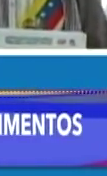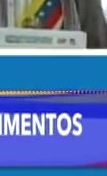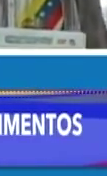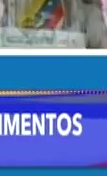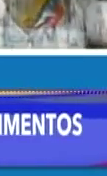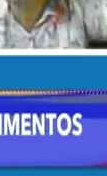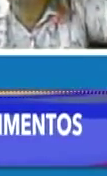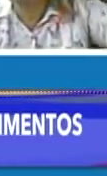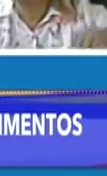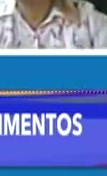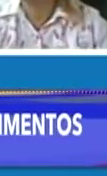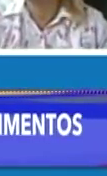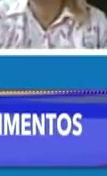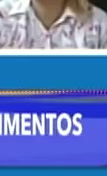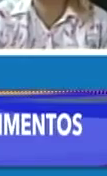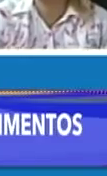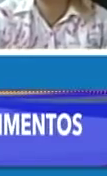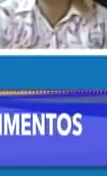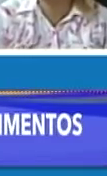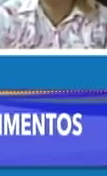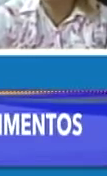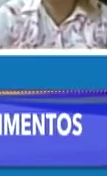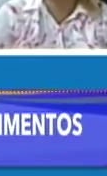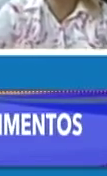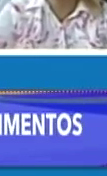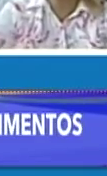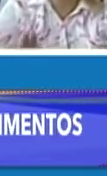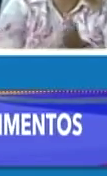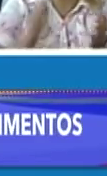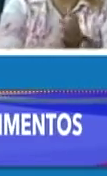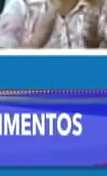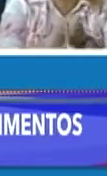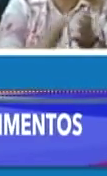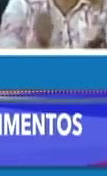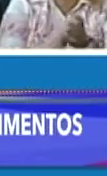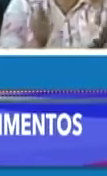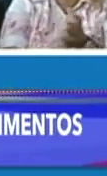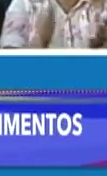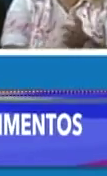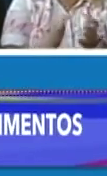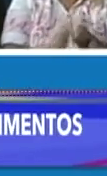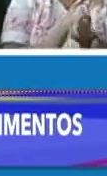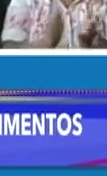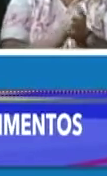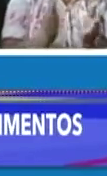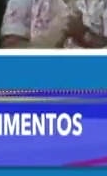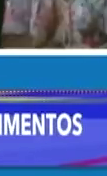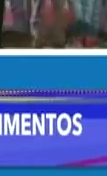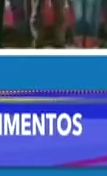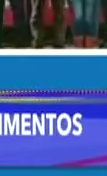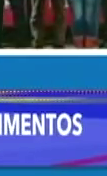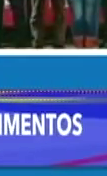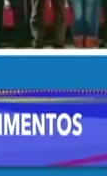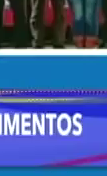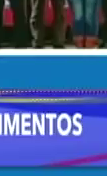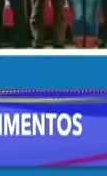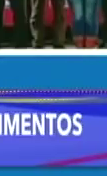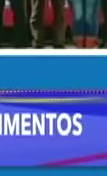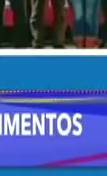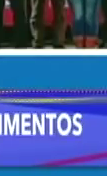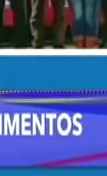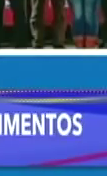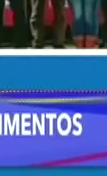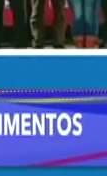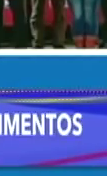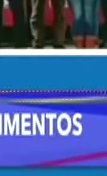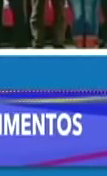cuenten con todo mi apoyo todo mi amor toda mi fuerza como presidente constitucional todo mi poder